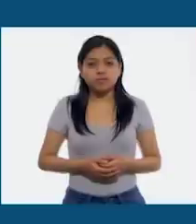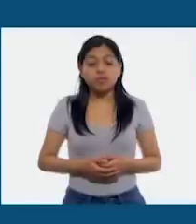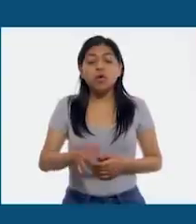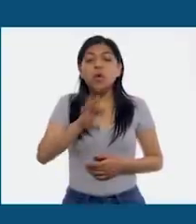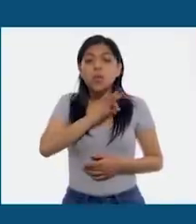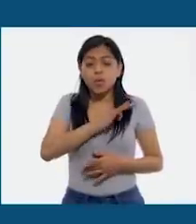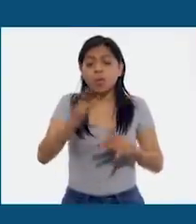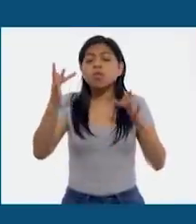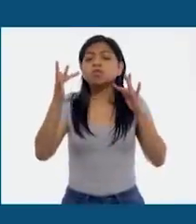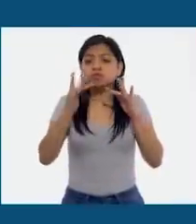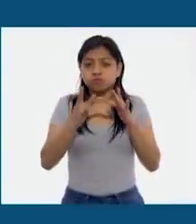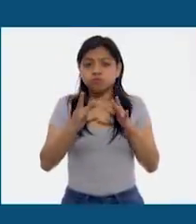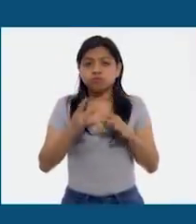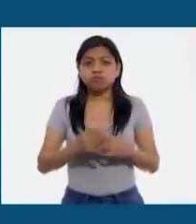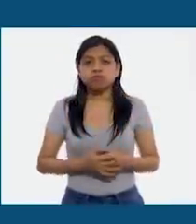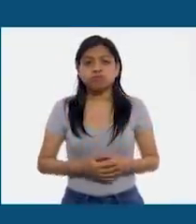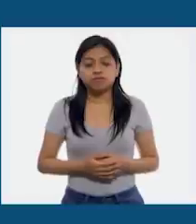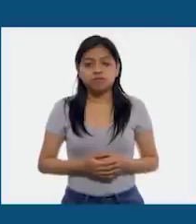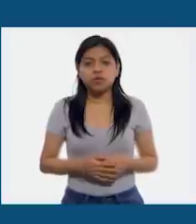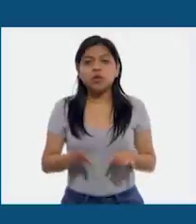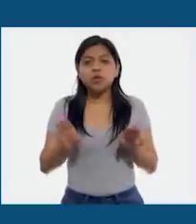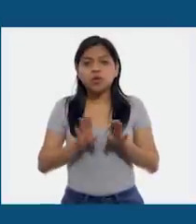Puedes contactarnos por